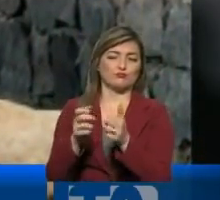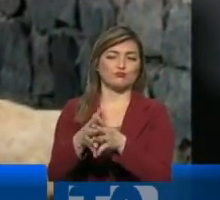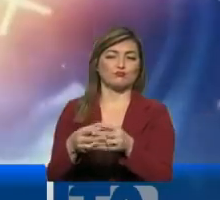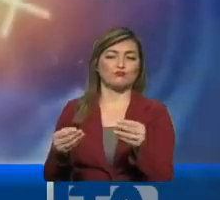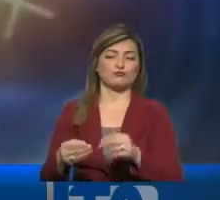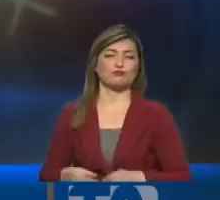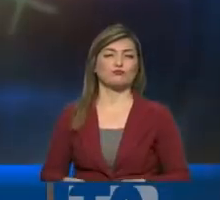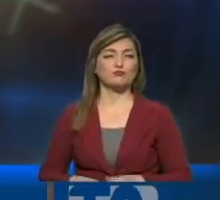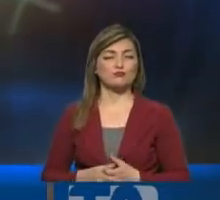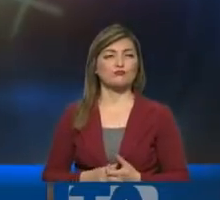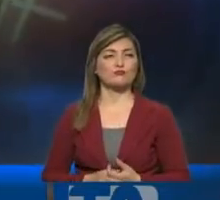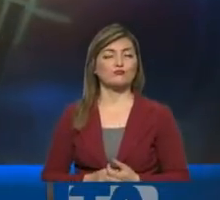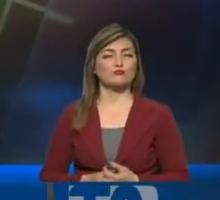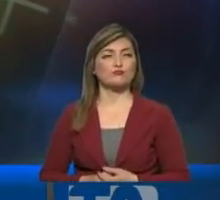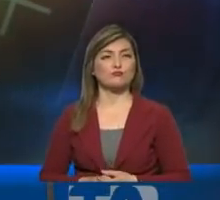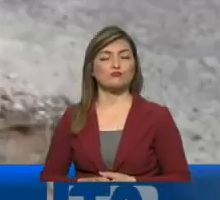el caso.